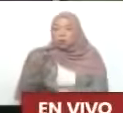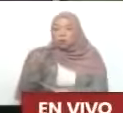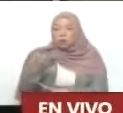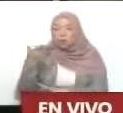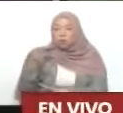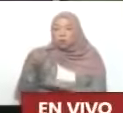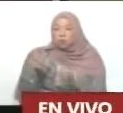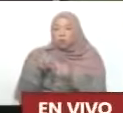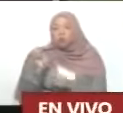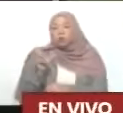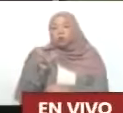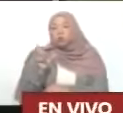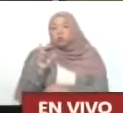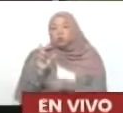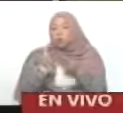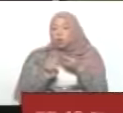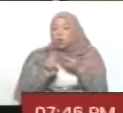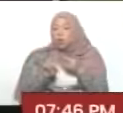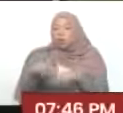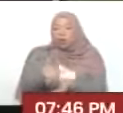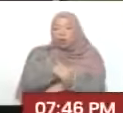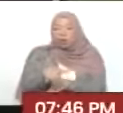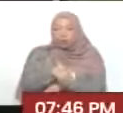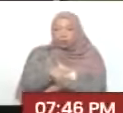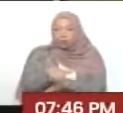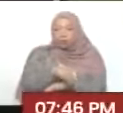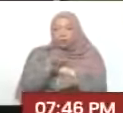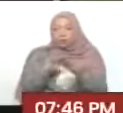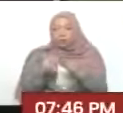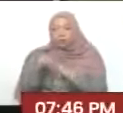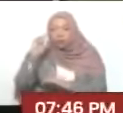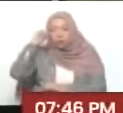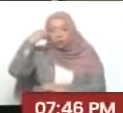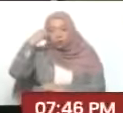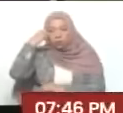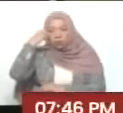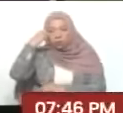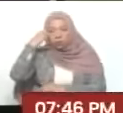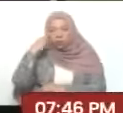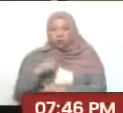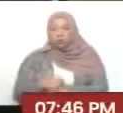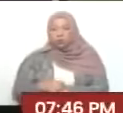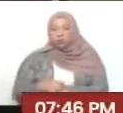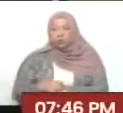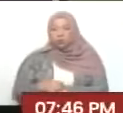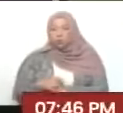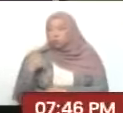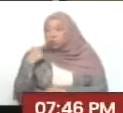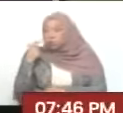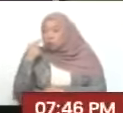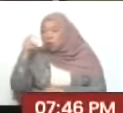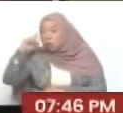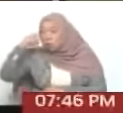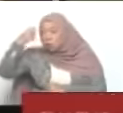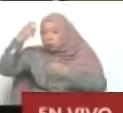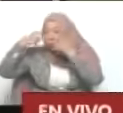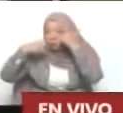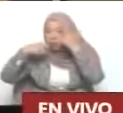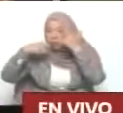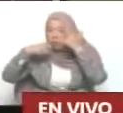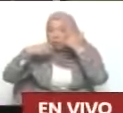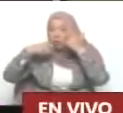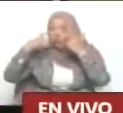La segunda cavidad, las calles. ¿Cuánto recuerdo, presidente, al presidente Chávez, cuando